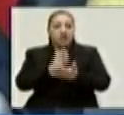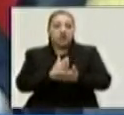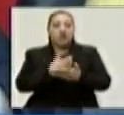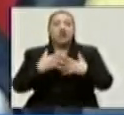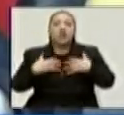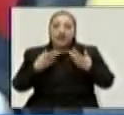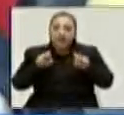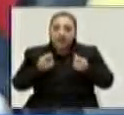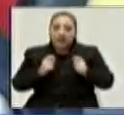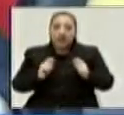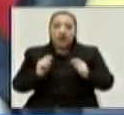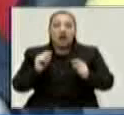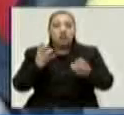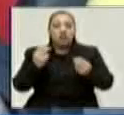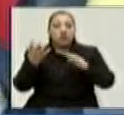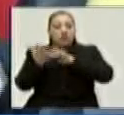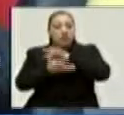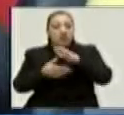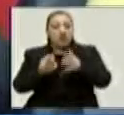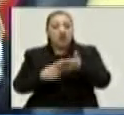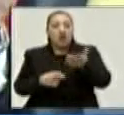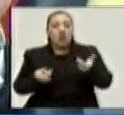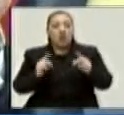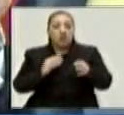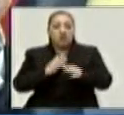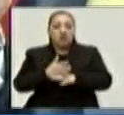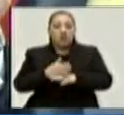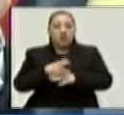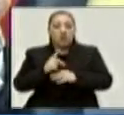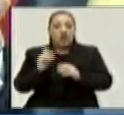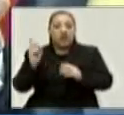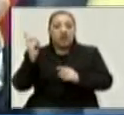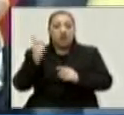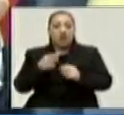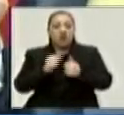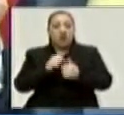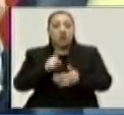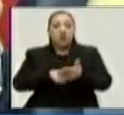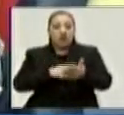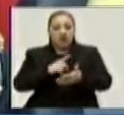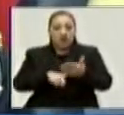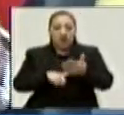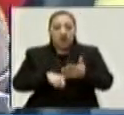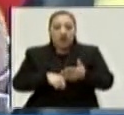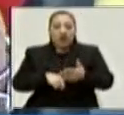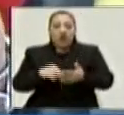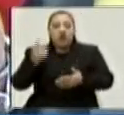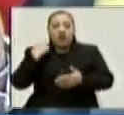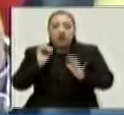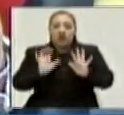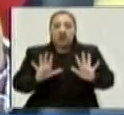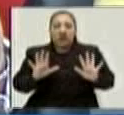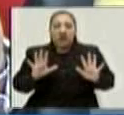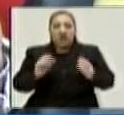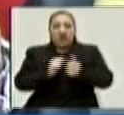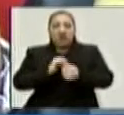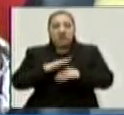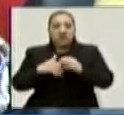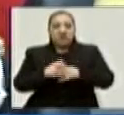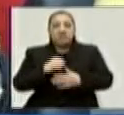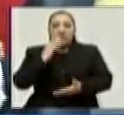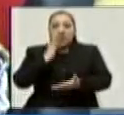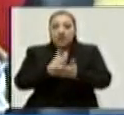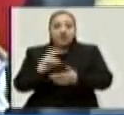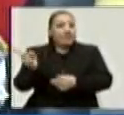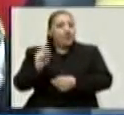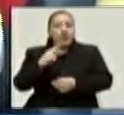de llevar a confusión con decir que cuando uno interpone una demanda de nulidad paraliza la